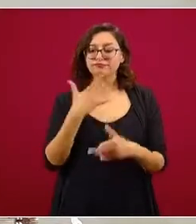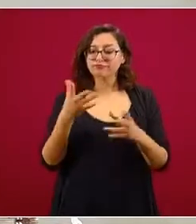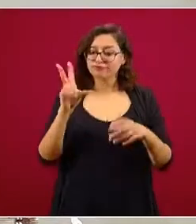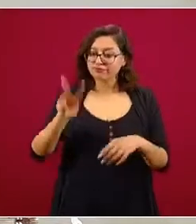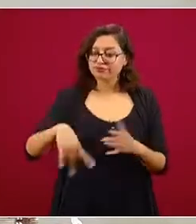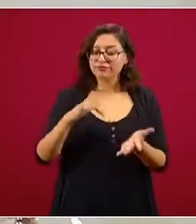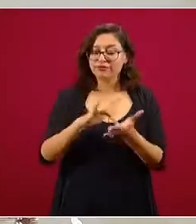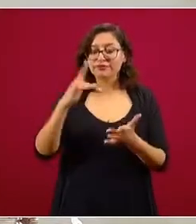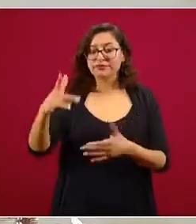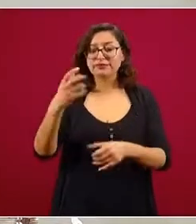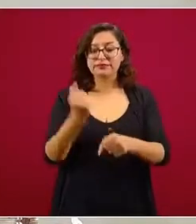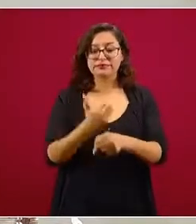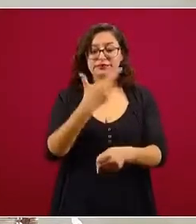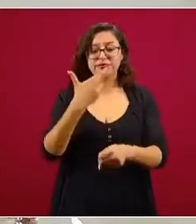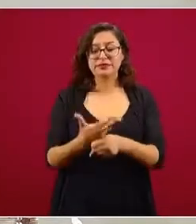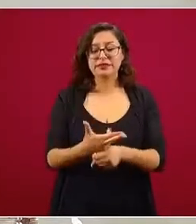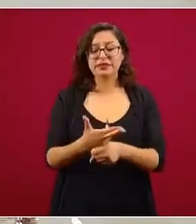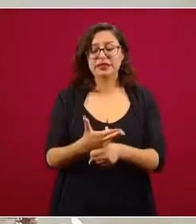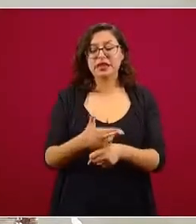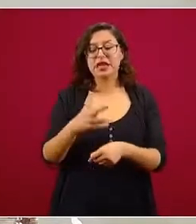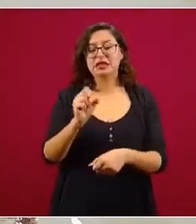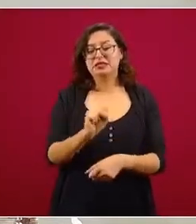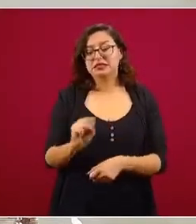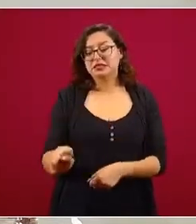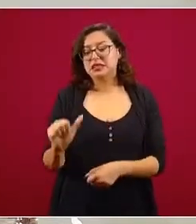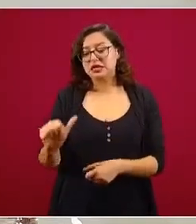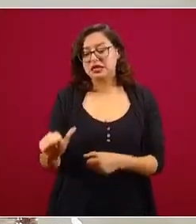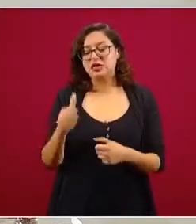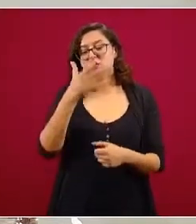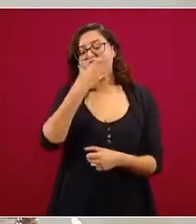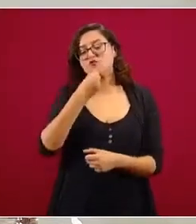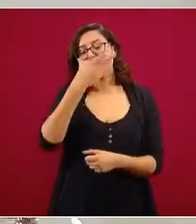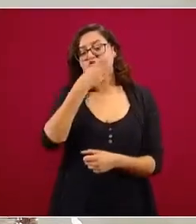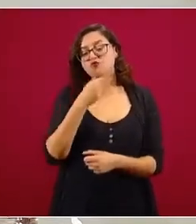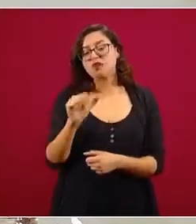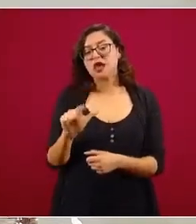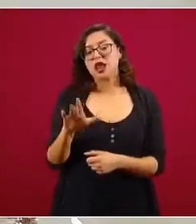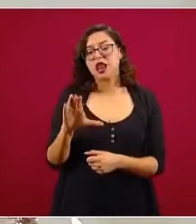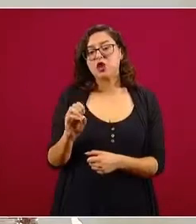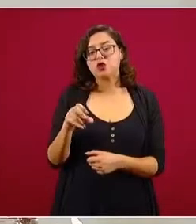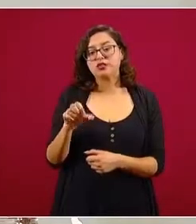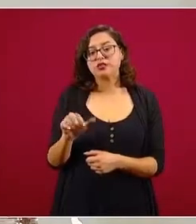al secretario de Salud, al doctor Alcocer, Jorge Alcocer Varela,